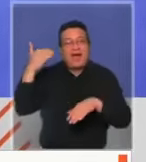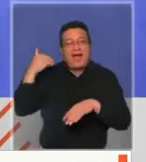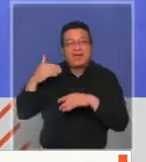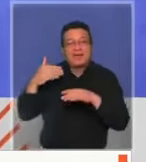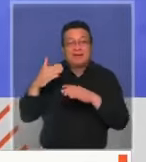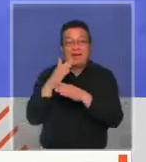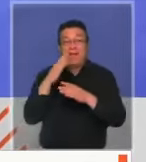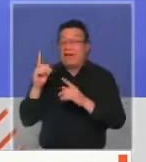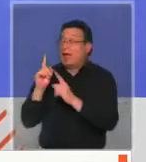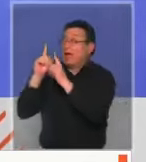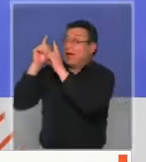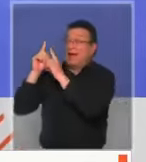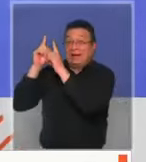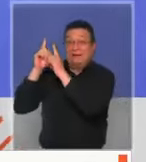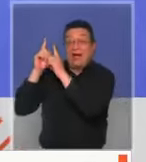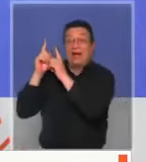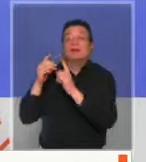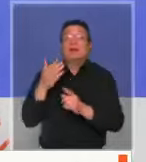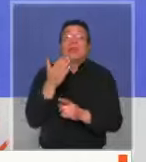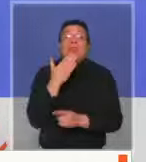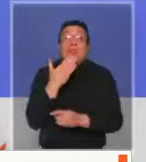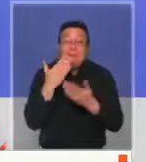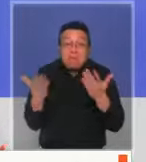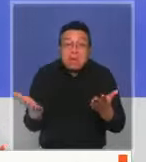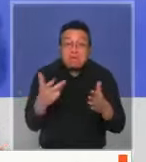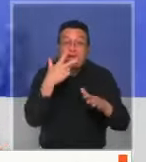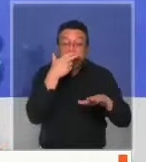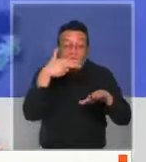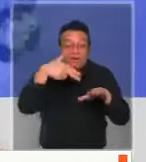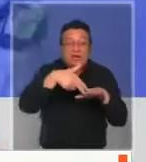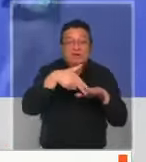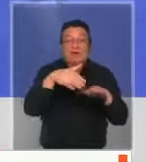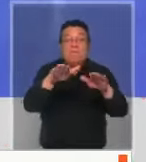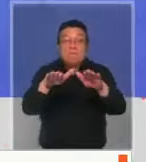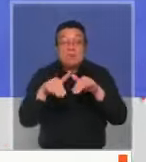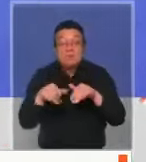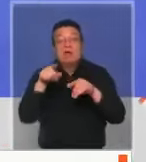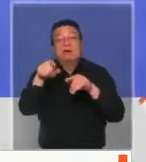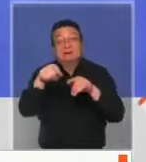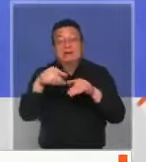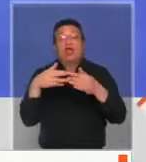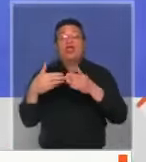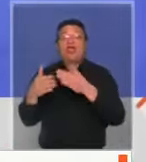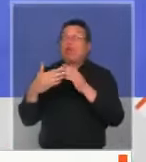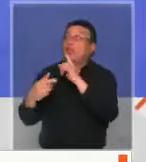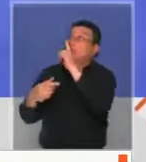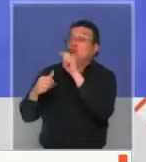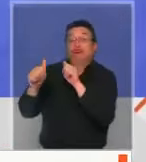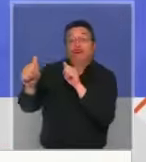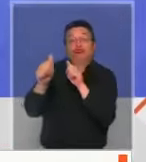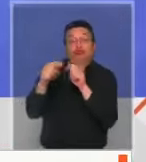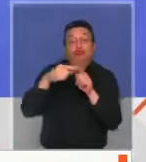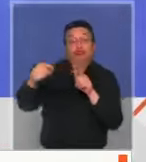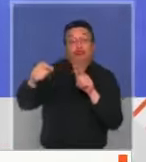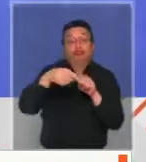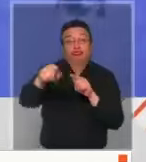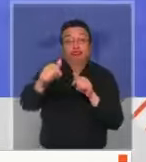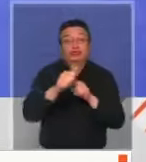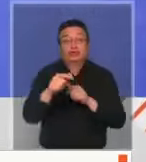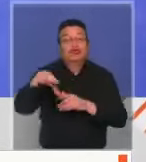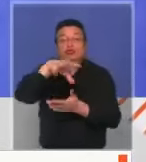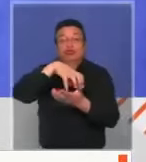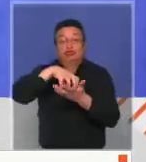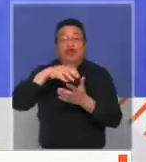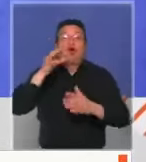derecha, adivina, otra bencinera. Esta vez ubicada a pocos kilómetros. Todo en